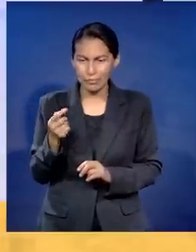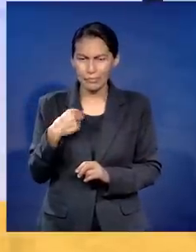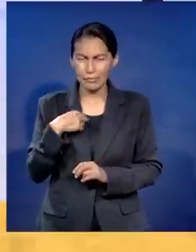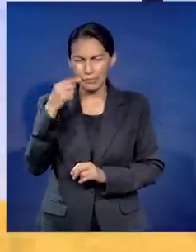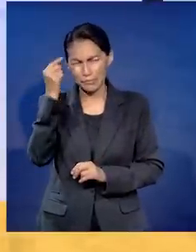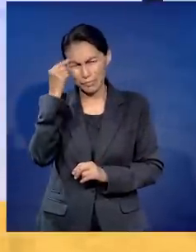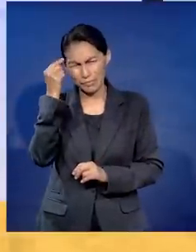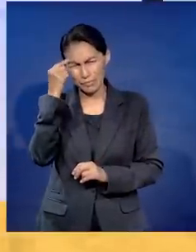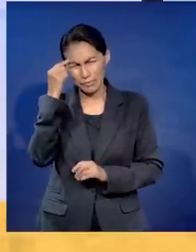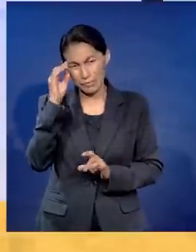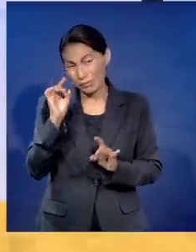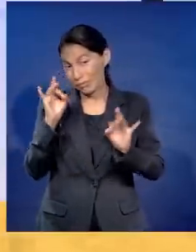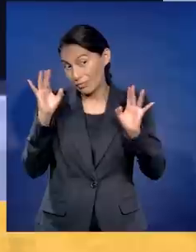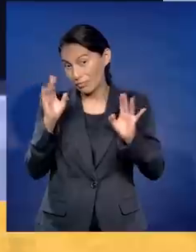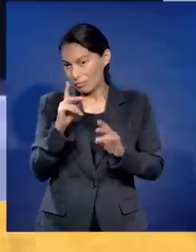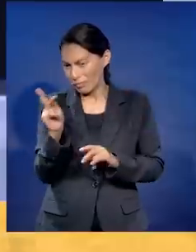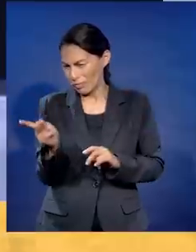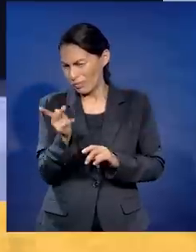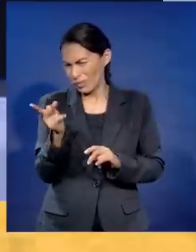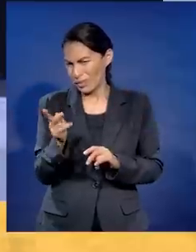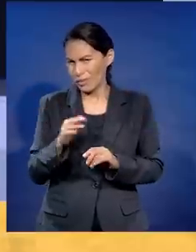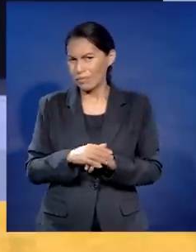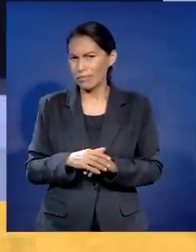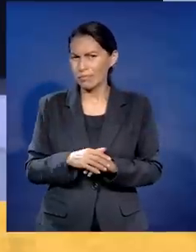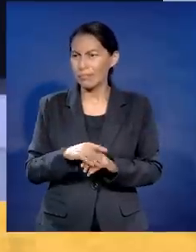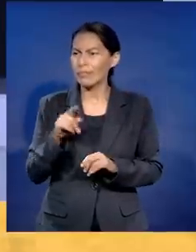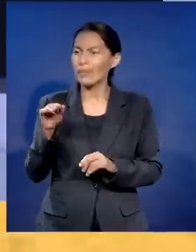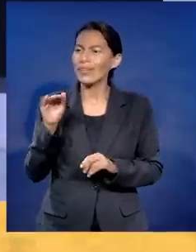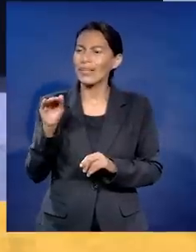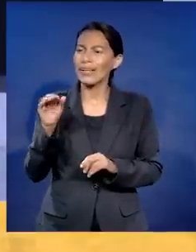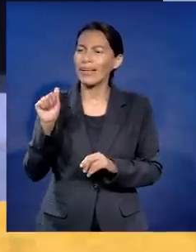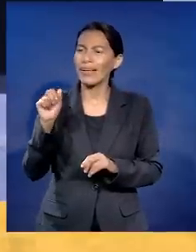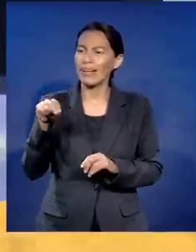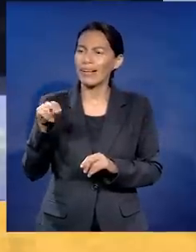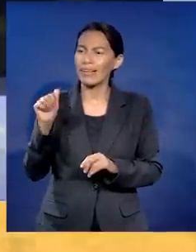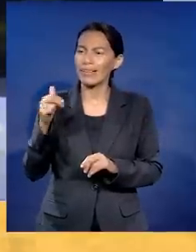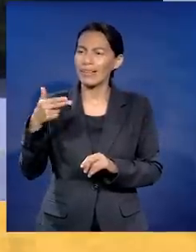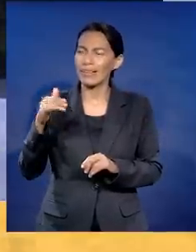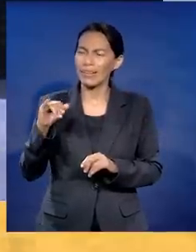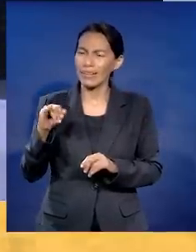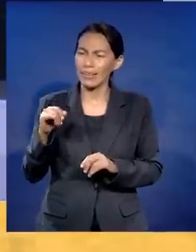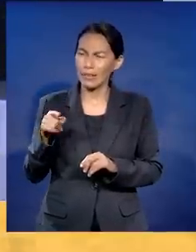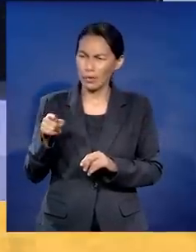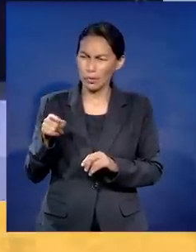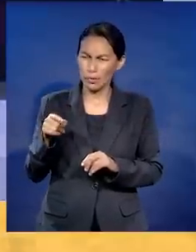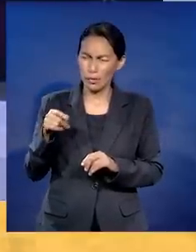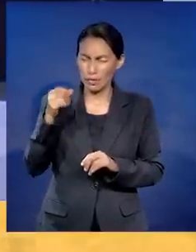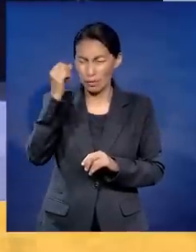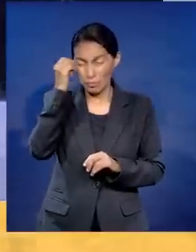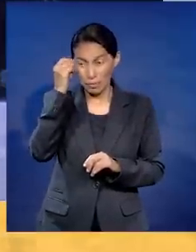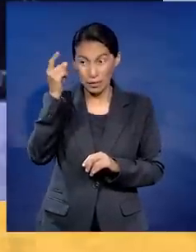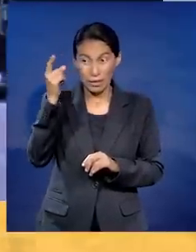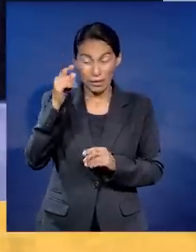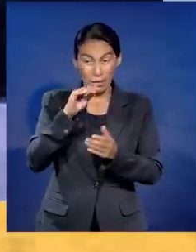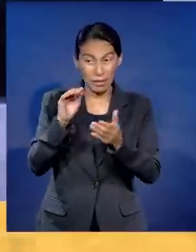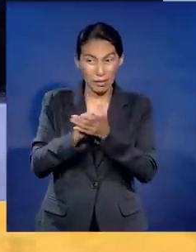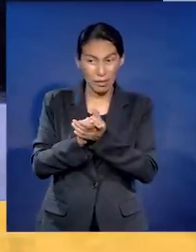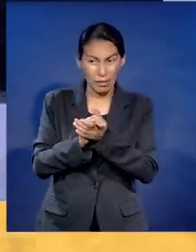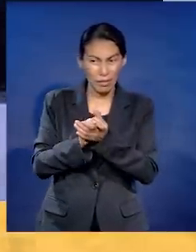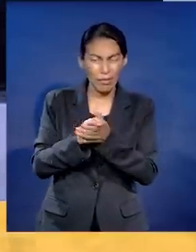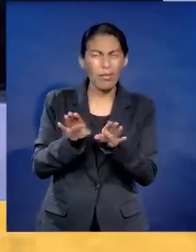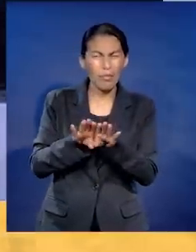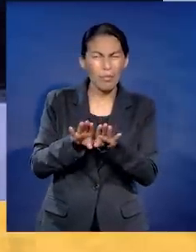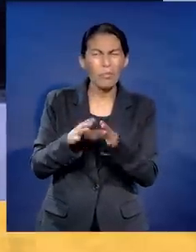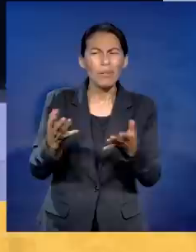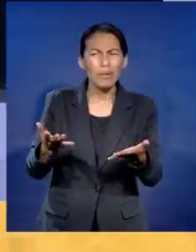Y me metió la cosquilla. Y un día le pregunté, oye, Anaí, ¿qué pasó? ¿Tú cómo te imaginas